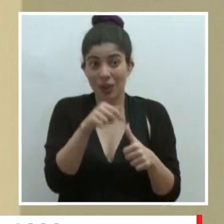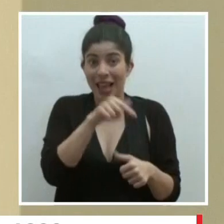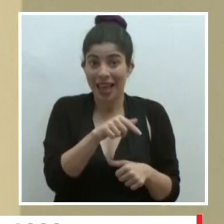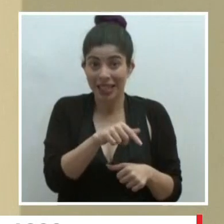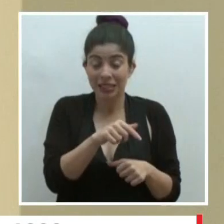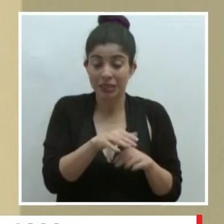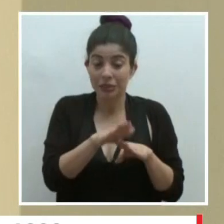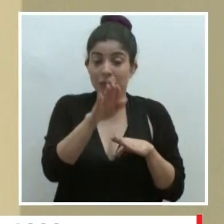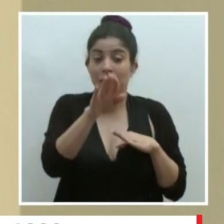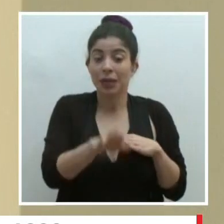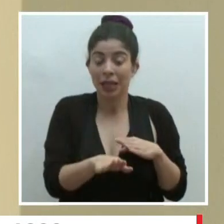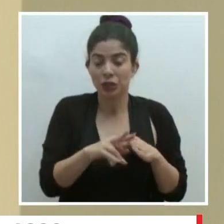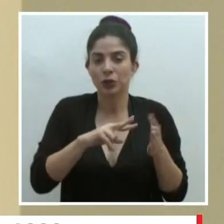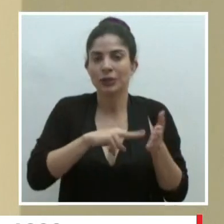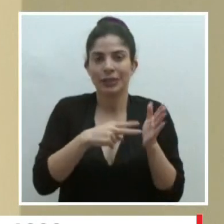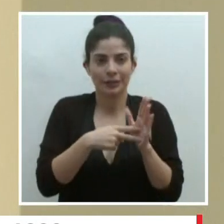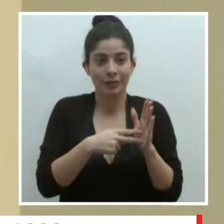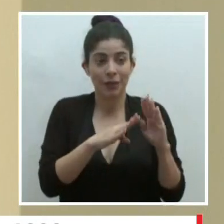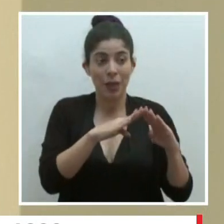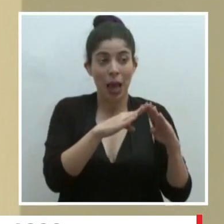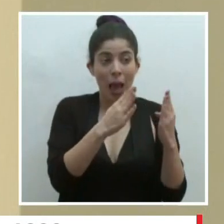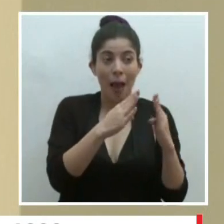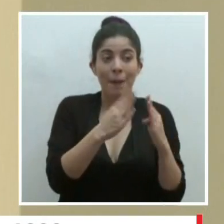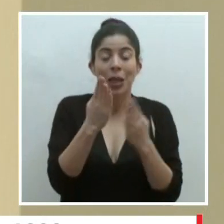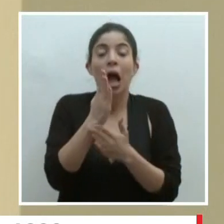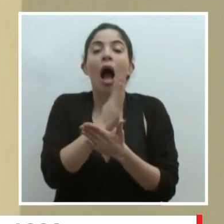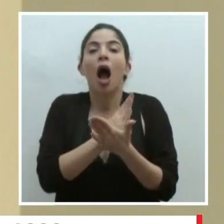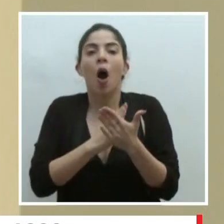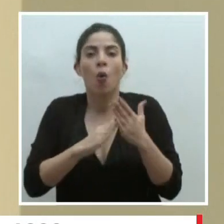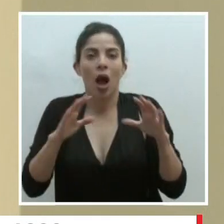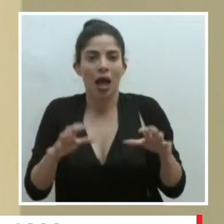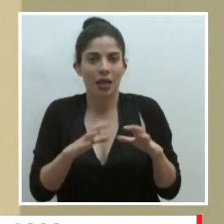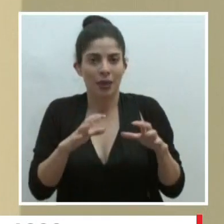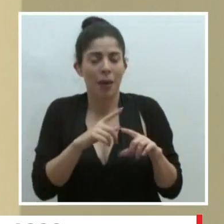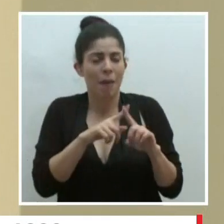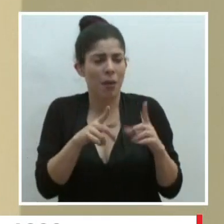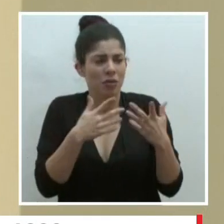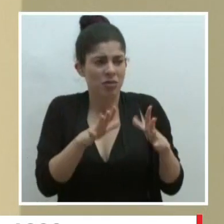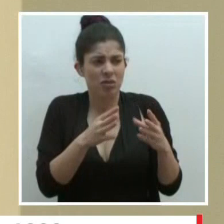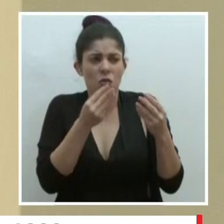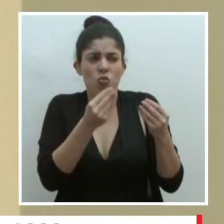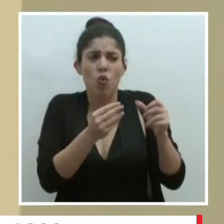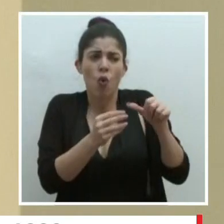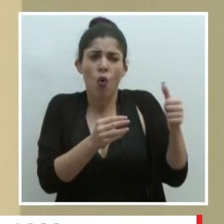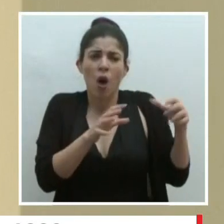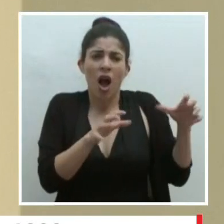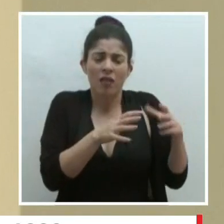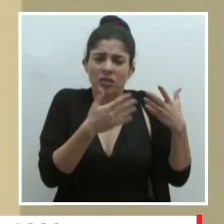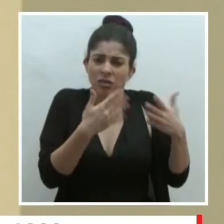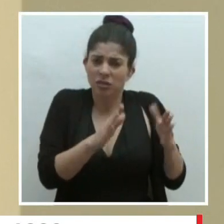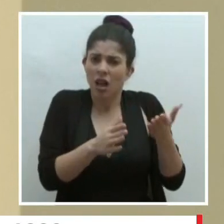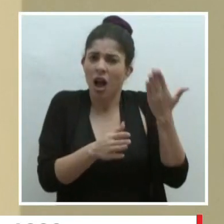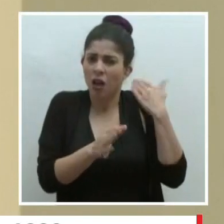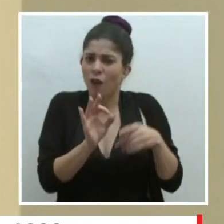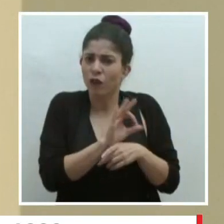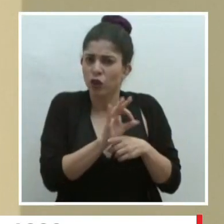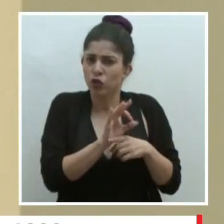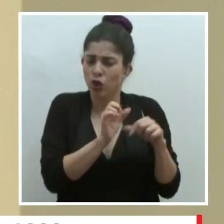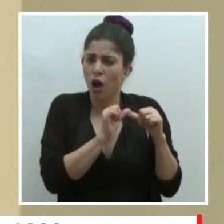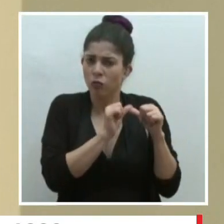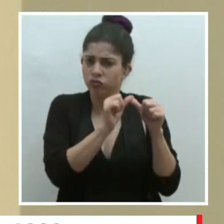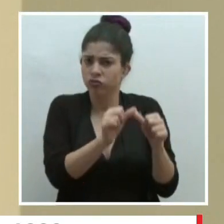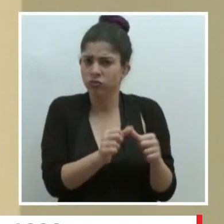dar justamente una apertura a algunas actividades más, pero ya han venido funcionando muchas de las actividades y